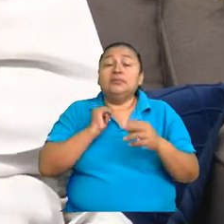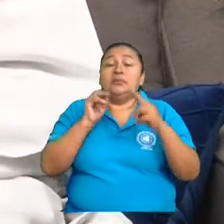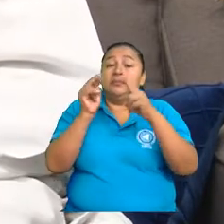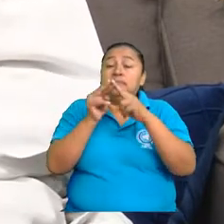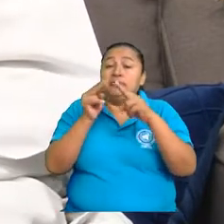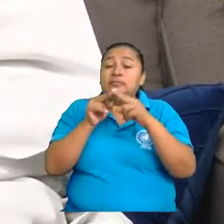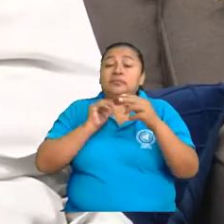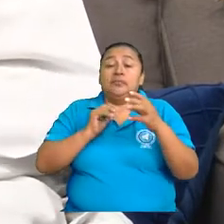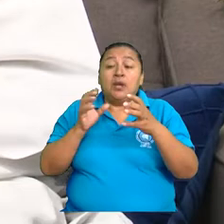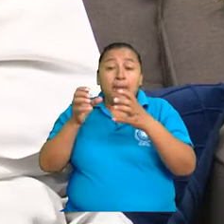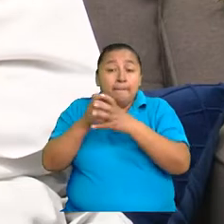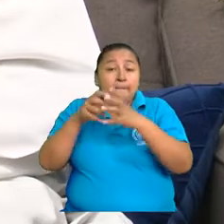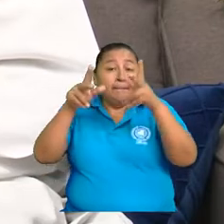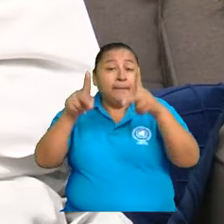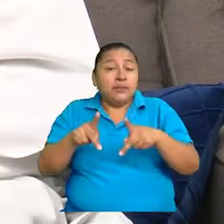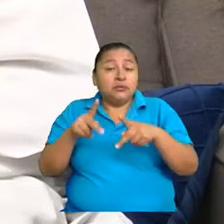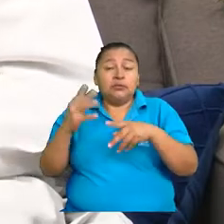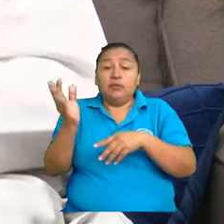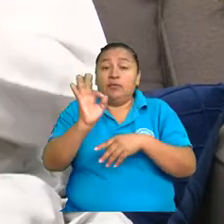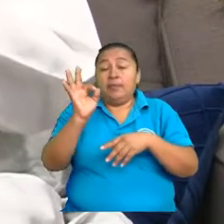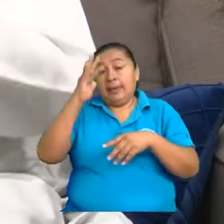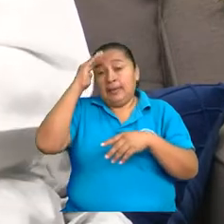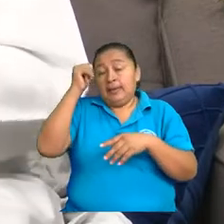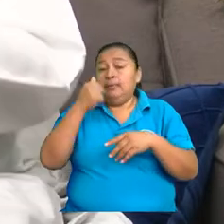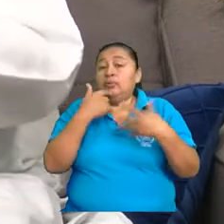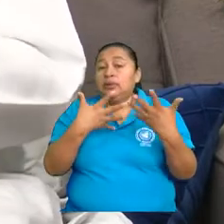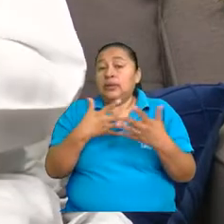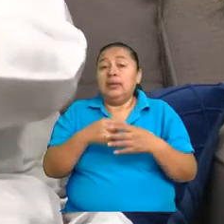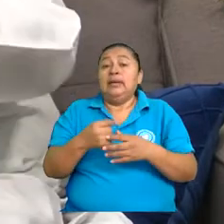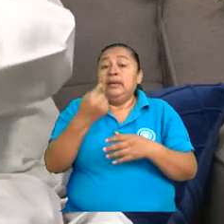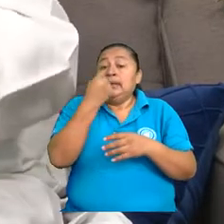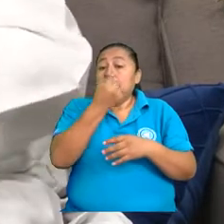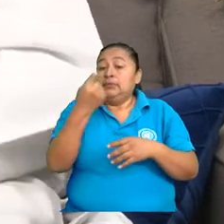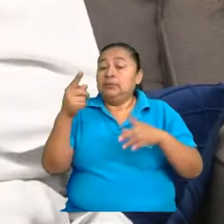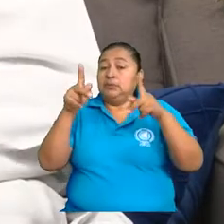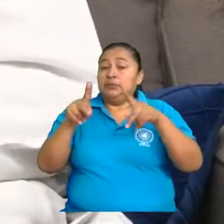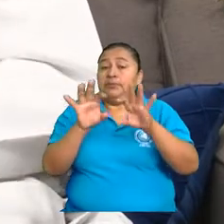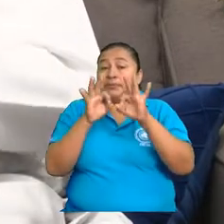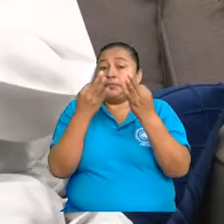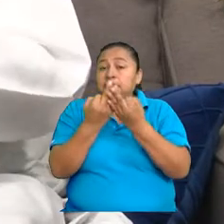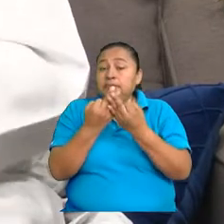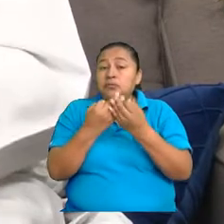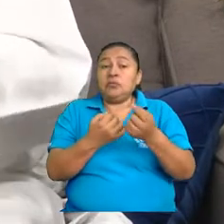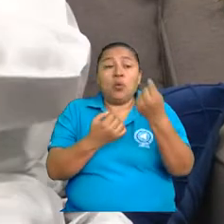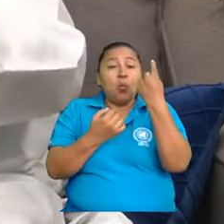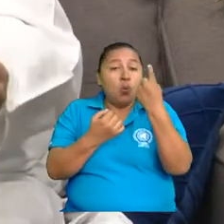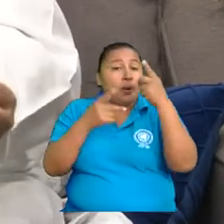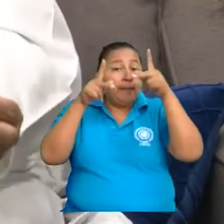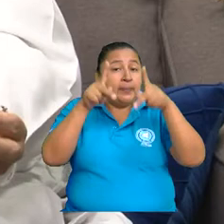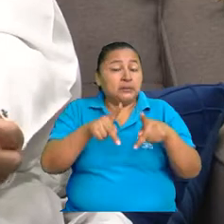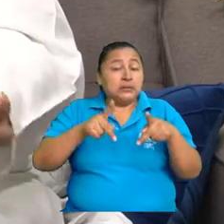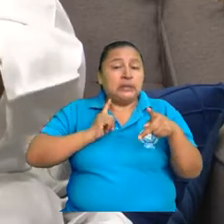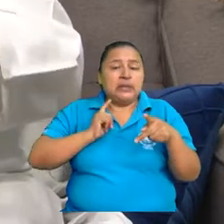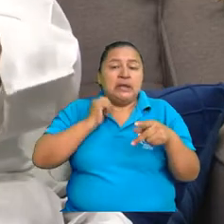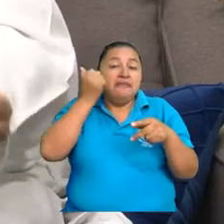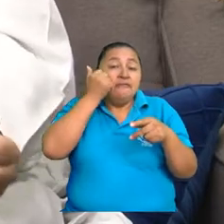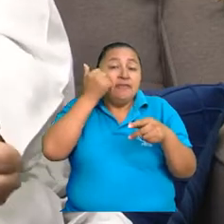la comunidad y la población en general, ¿por qué? Cada persona en la familia, porque si una persona tiene